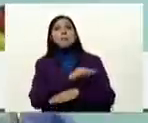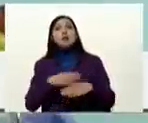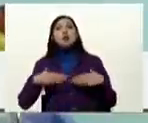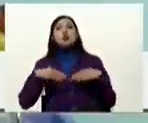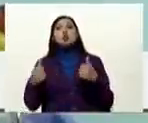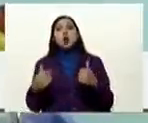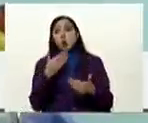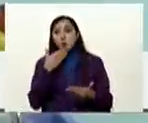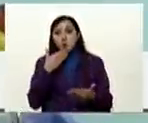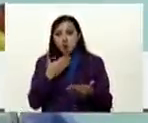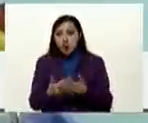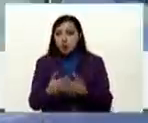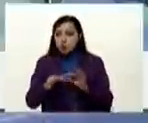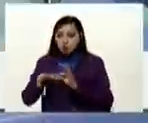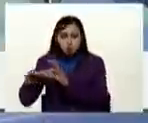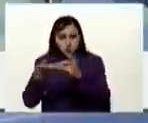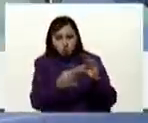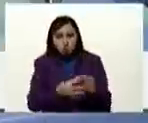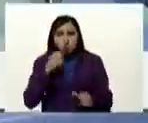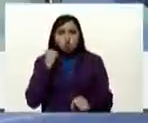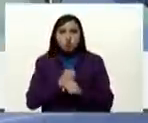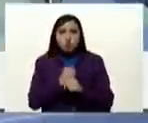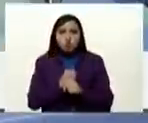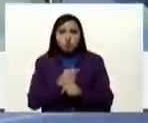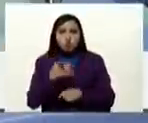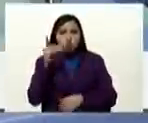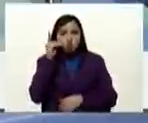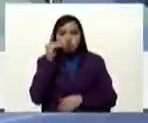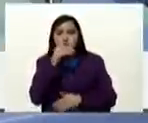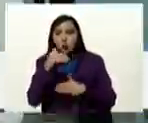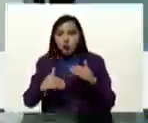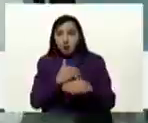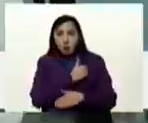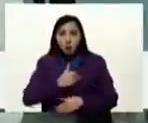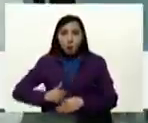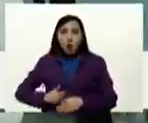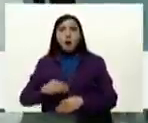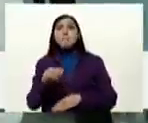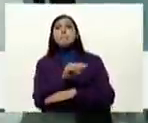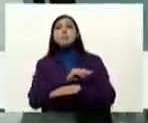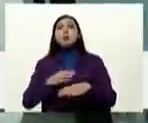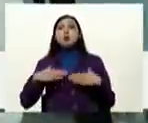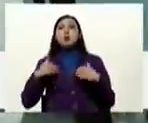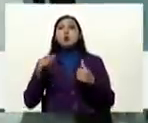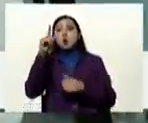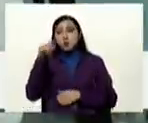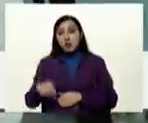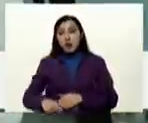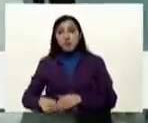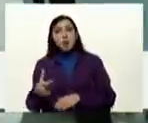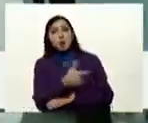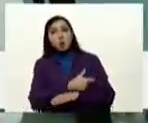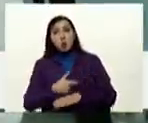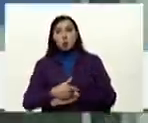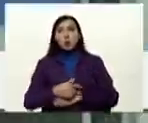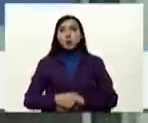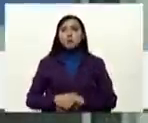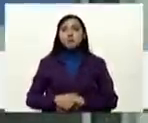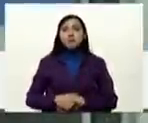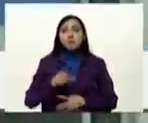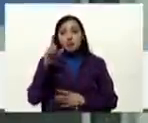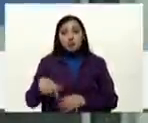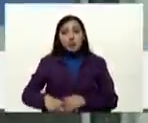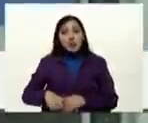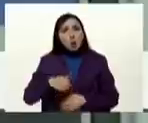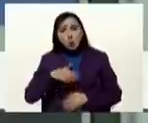Esto es un trabajo en conjunto entre lo que ha sido la vicepresidenta, lo que ha sido el ministerio y, por supuesto, el gobierno regional. Mencionar que en estos espacios